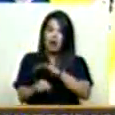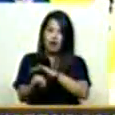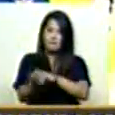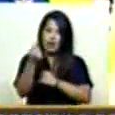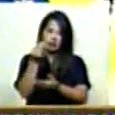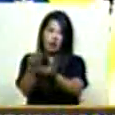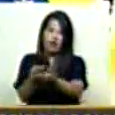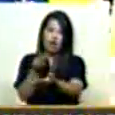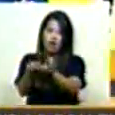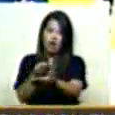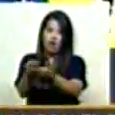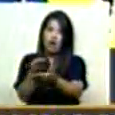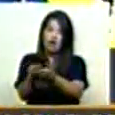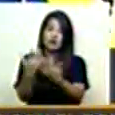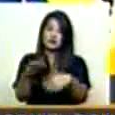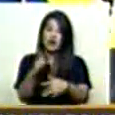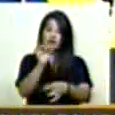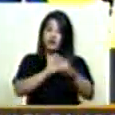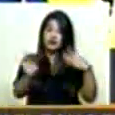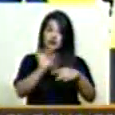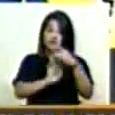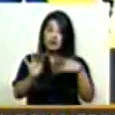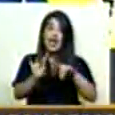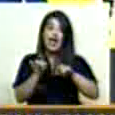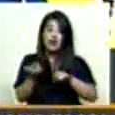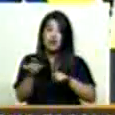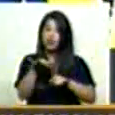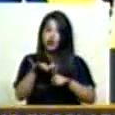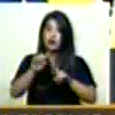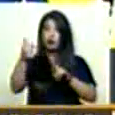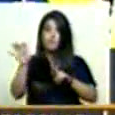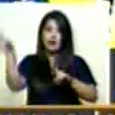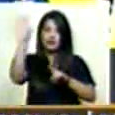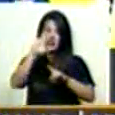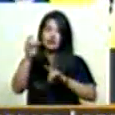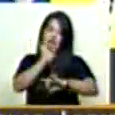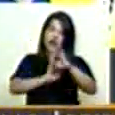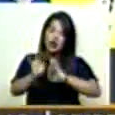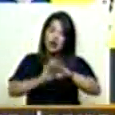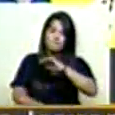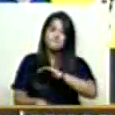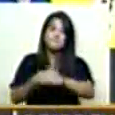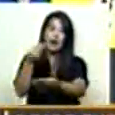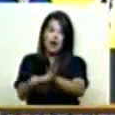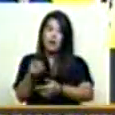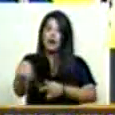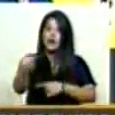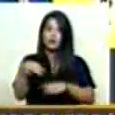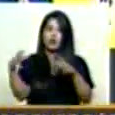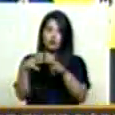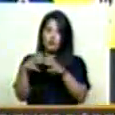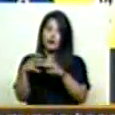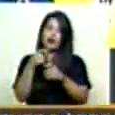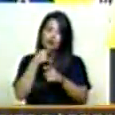donde se le detectaron transferencias desde el exterior para apoyar a estos grupos generados de